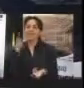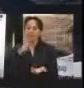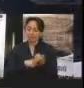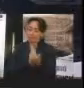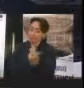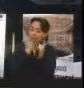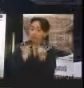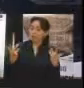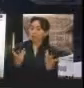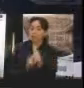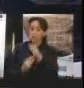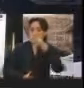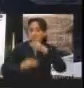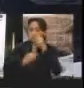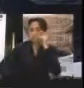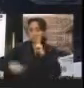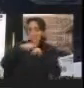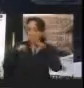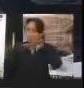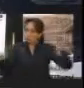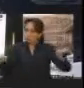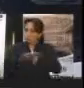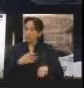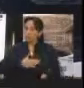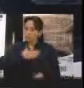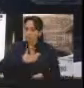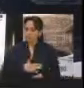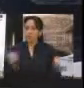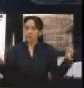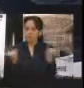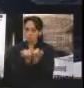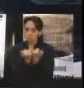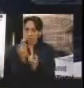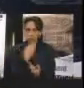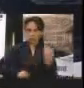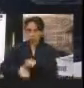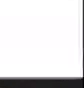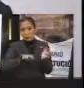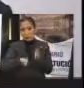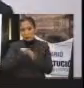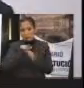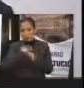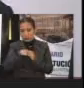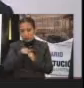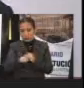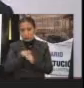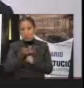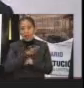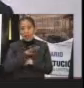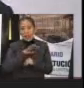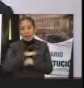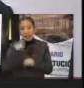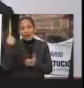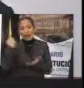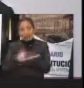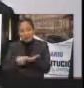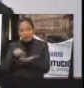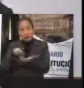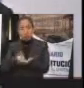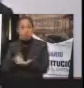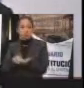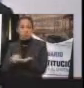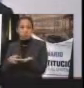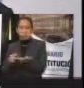libertades individuales son frágiles y vacías si no se logra igualar a las personas. Hay una democracia aquí ya no